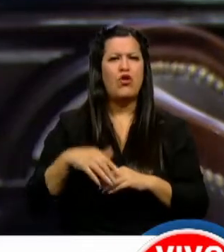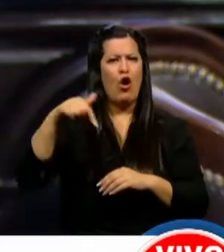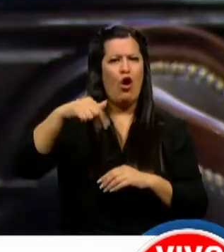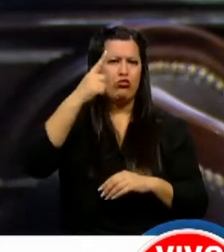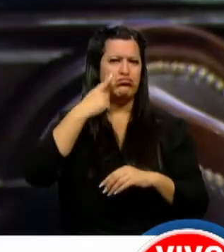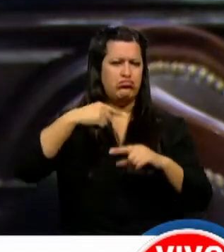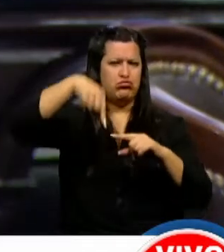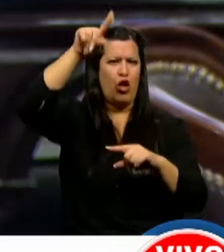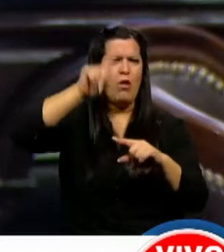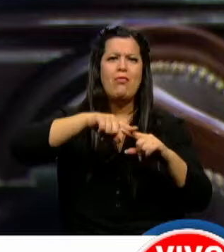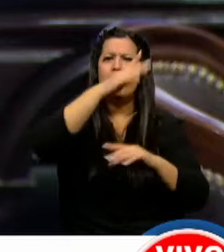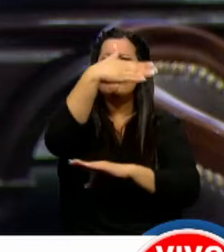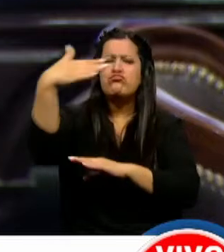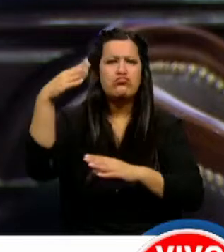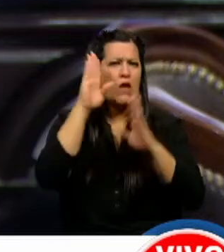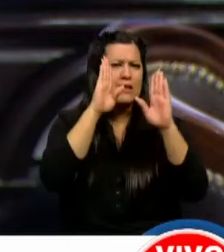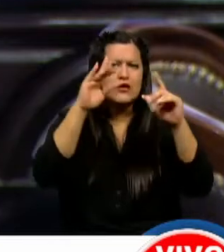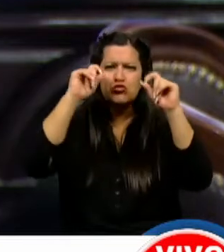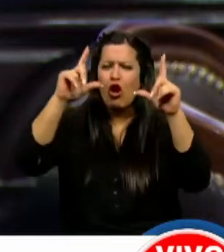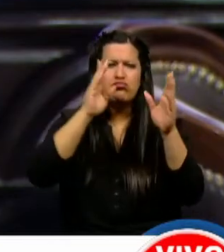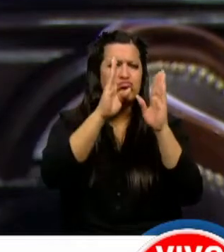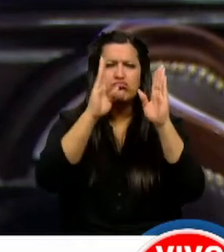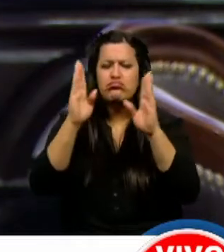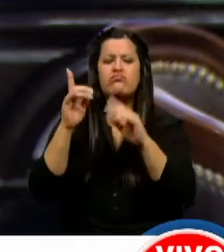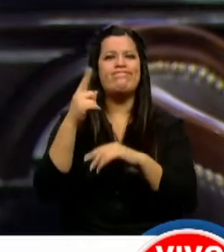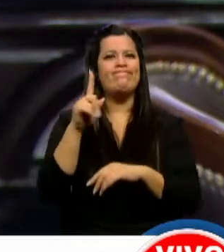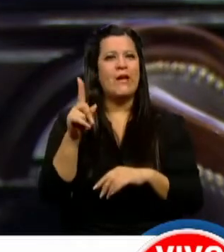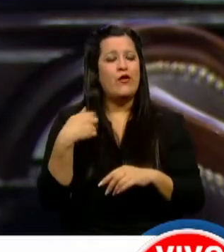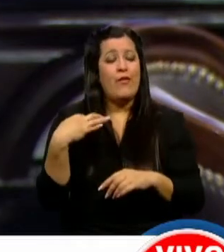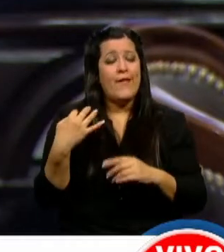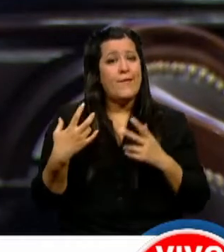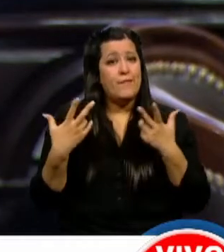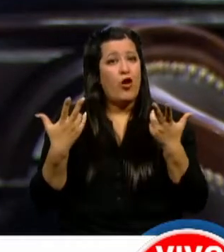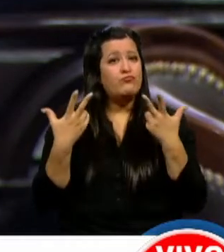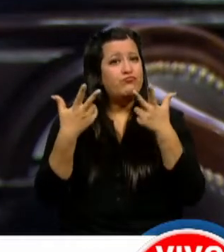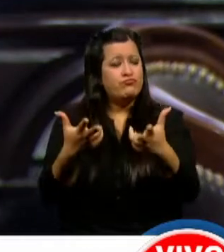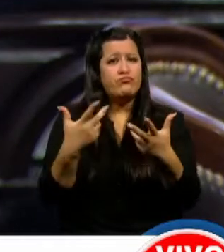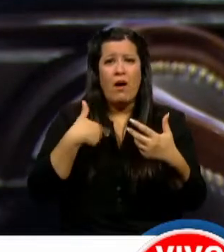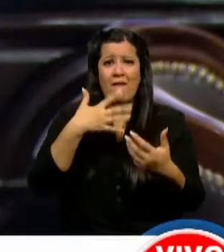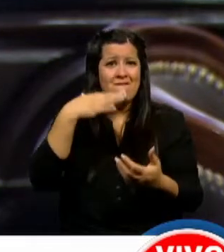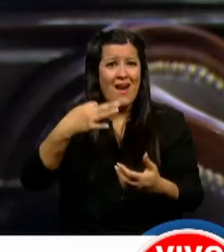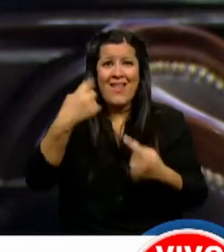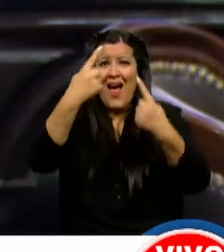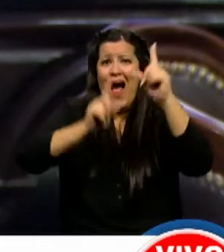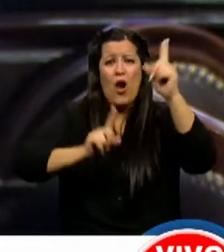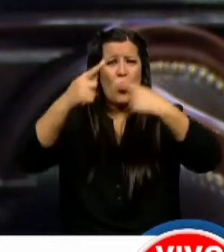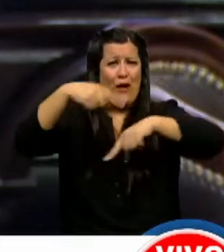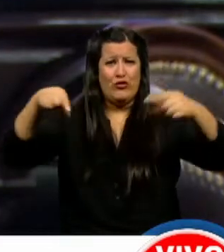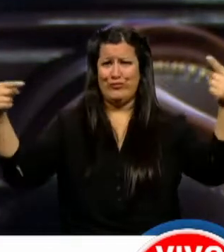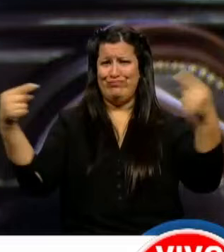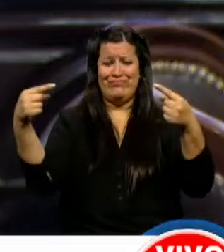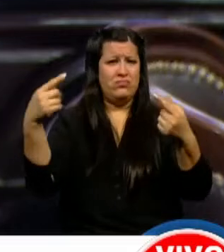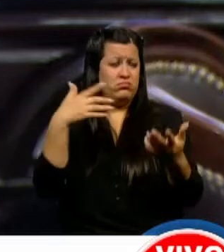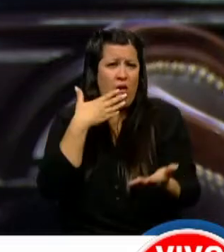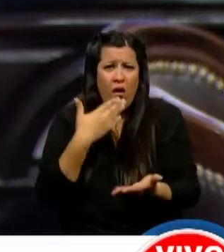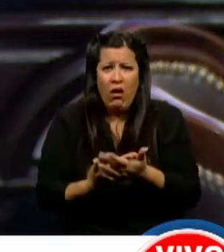de hoy se han vertido en este recinto y no puedo menos que estar azorada por alguna de las contradicciones evidentes, ¿no?, en